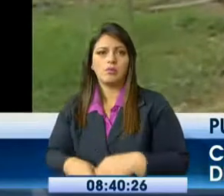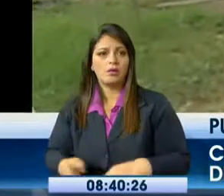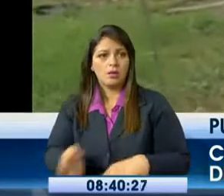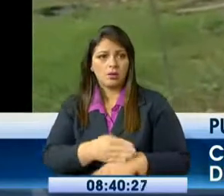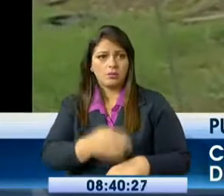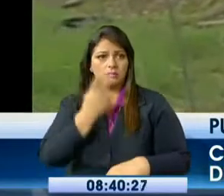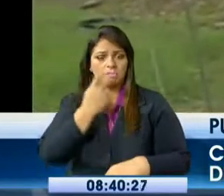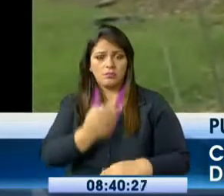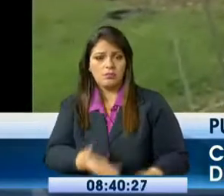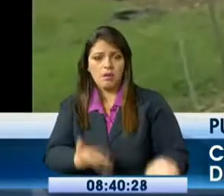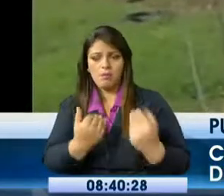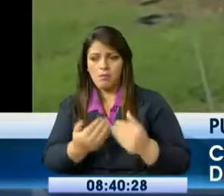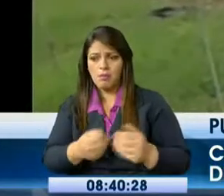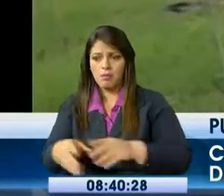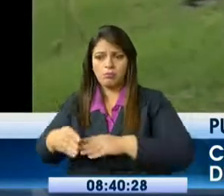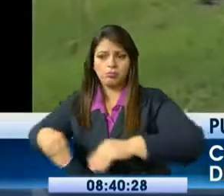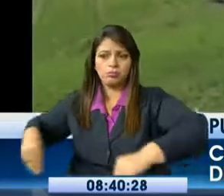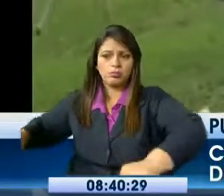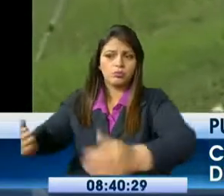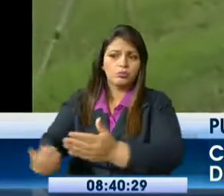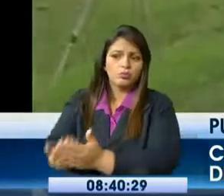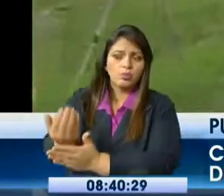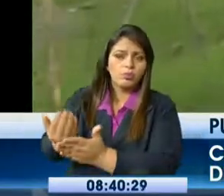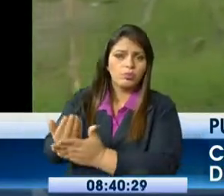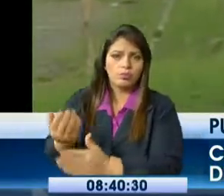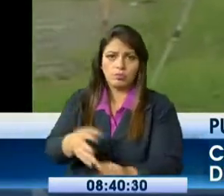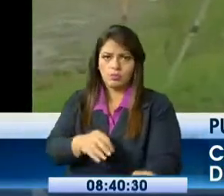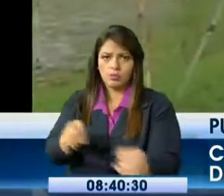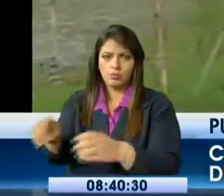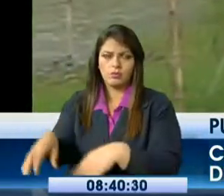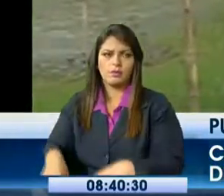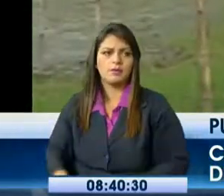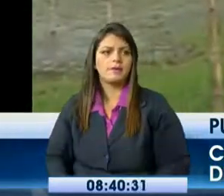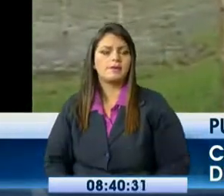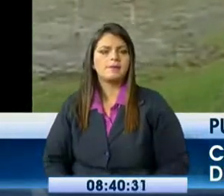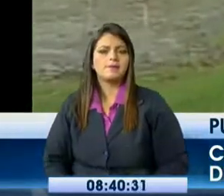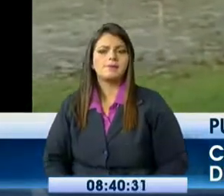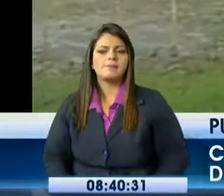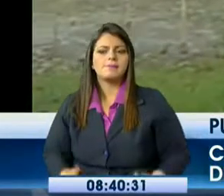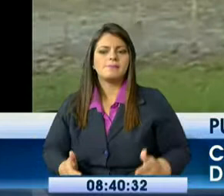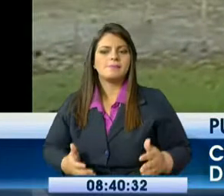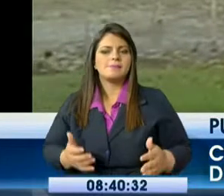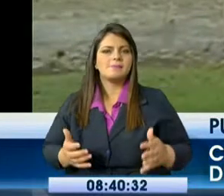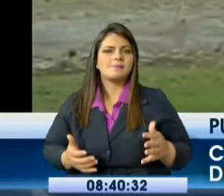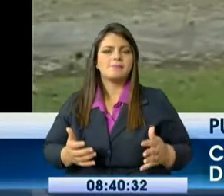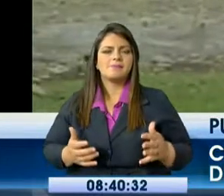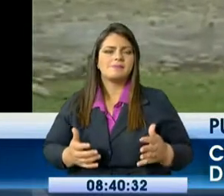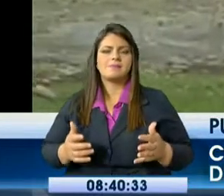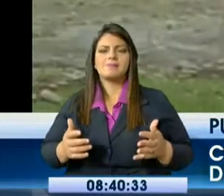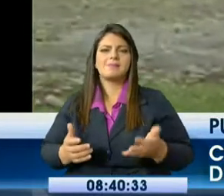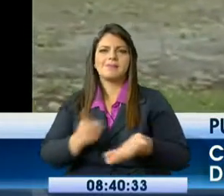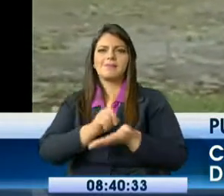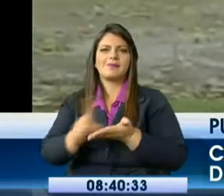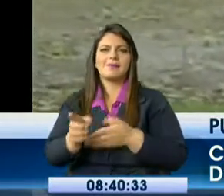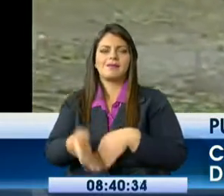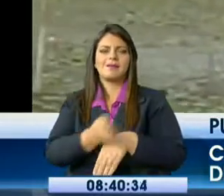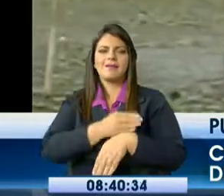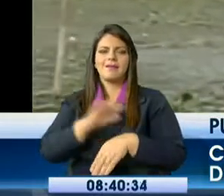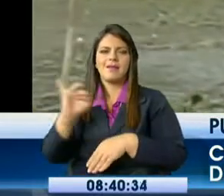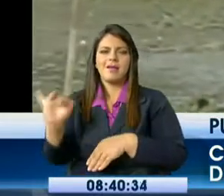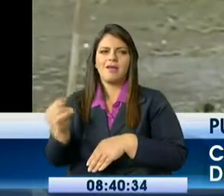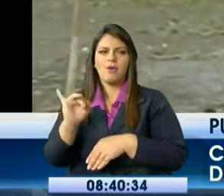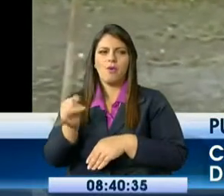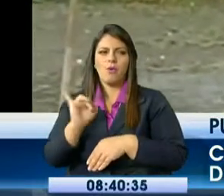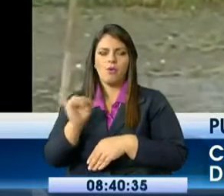obra. Ustedes no los han llevado ahí. En todo caso, nosotros tenemos la disposición, la semana pasada, el jueves, la semana pasada en el centro de convenciones, hicimos una reunión